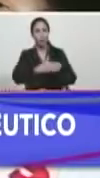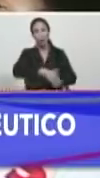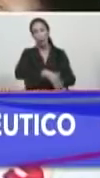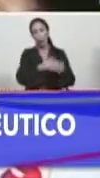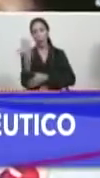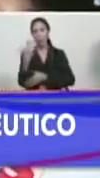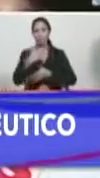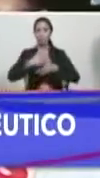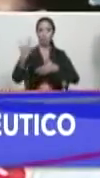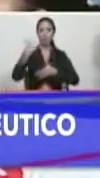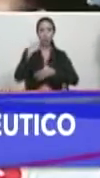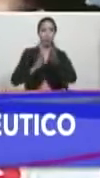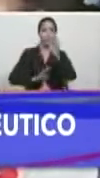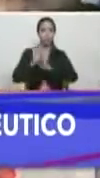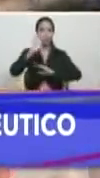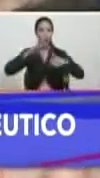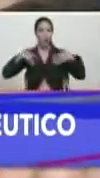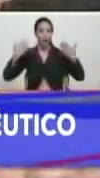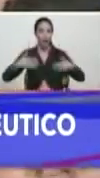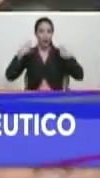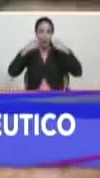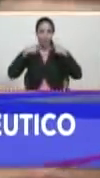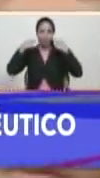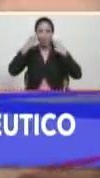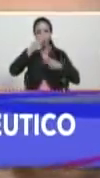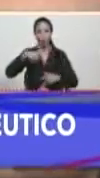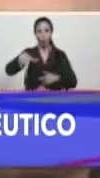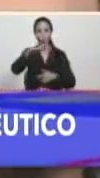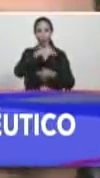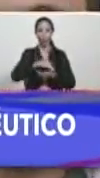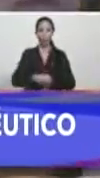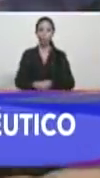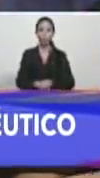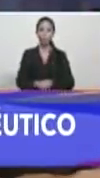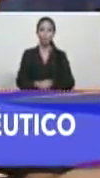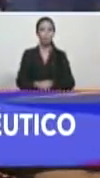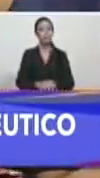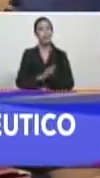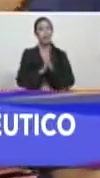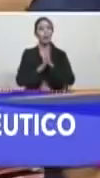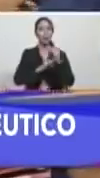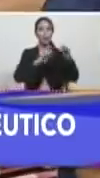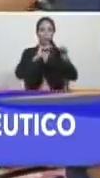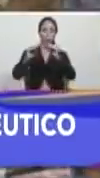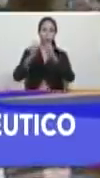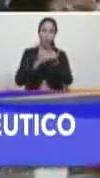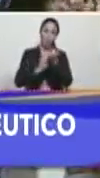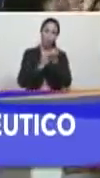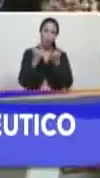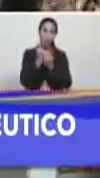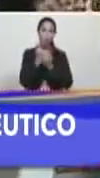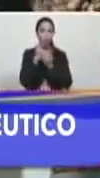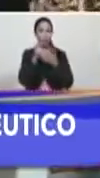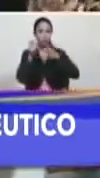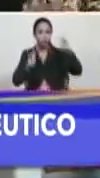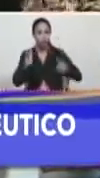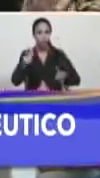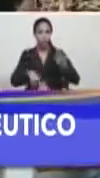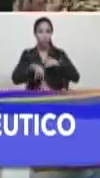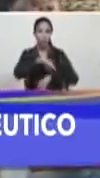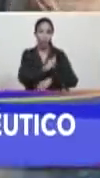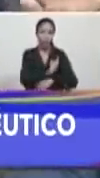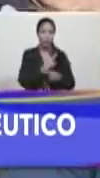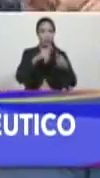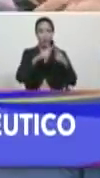la mayor suma de satisfacción y felicidad a nuestro pueblo. Pido el apoyo de los científicos, pido el apoyo de las